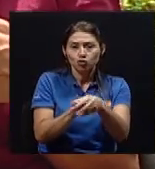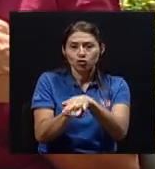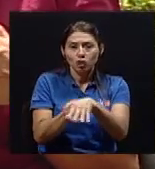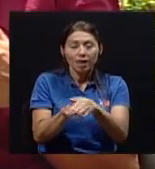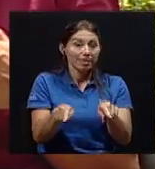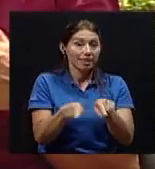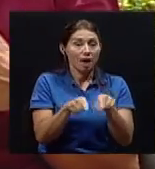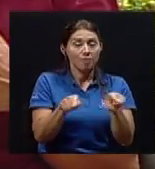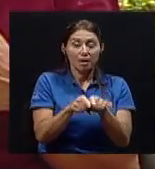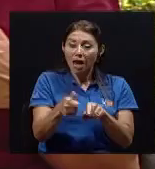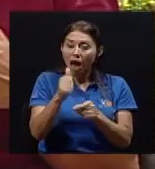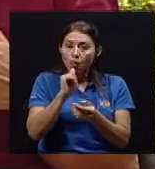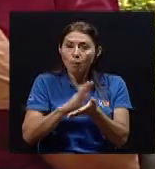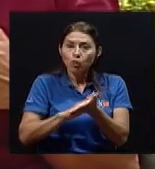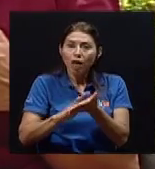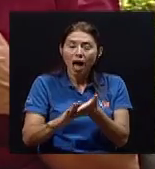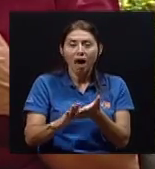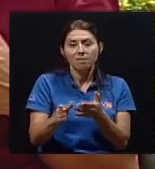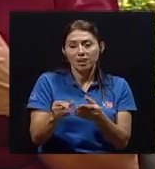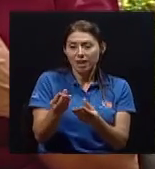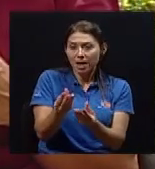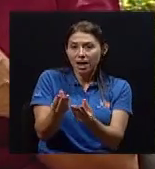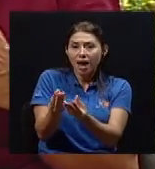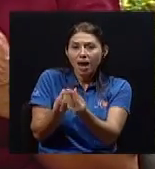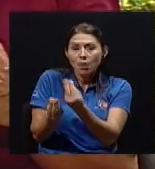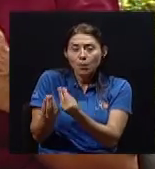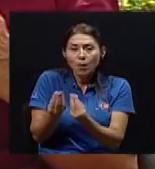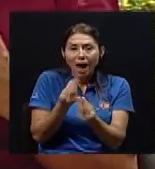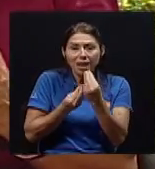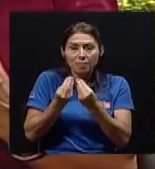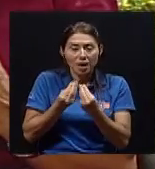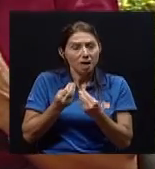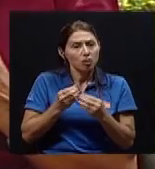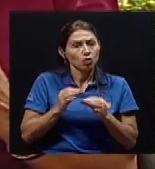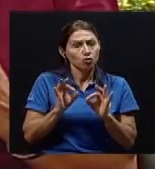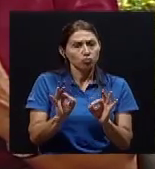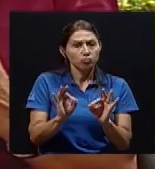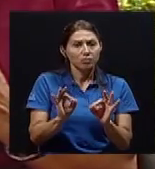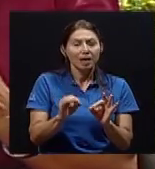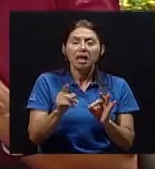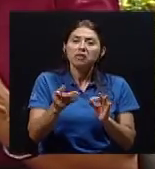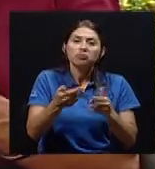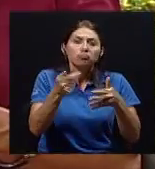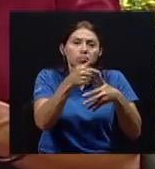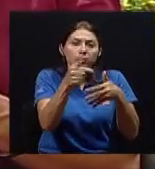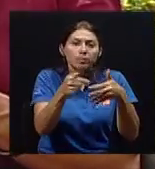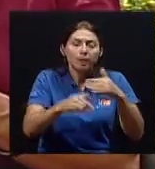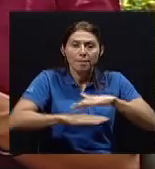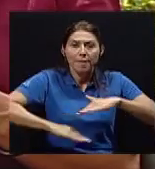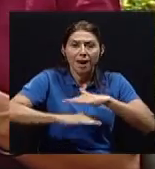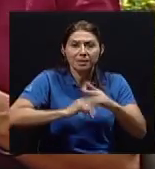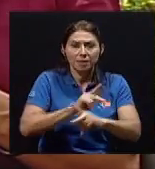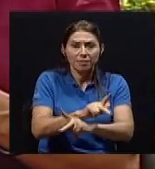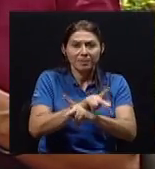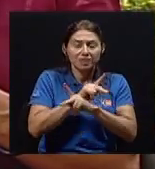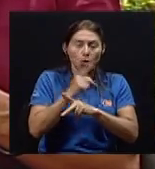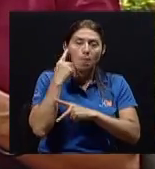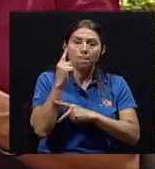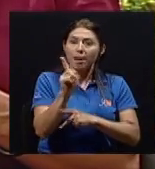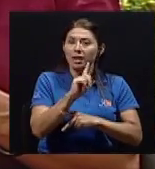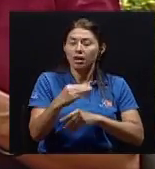alimentos, que el agua sea potable, etcétera, ¿verdad? Esas medidas básicas de prevención para que no lleguen